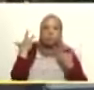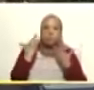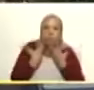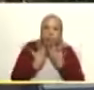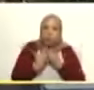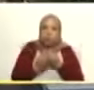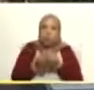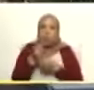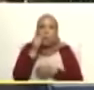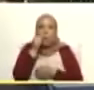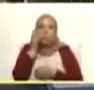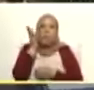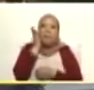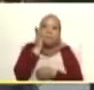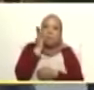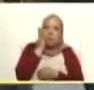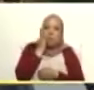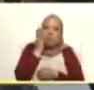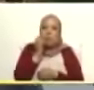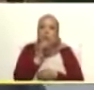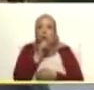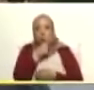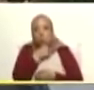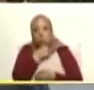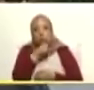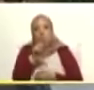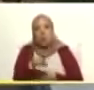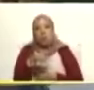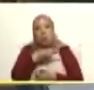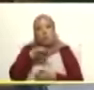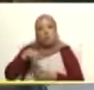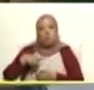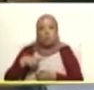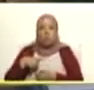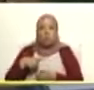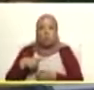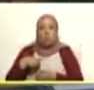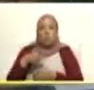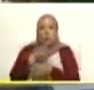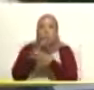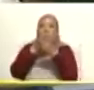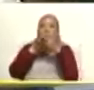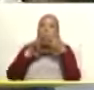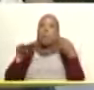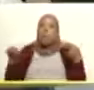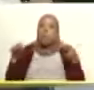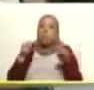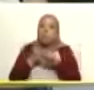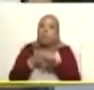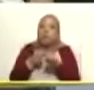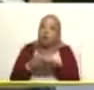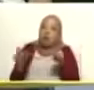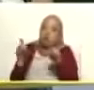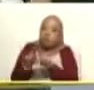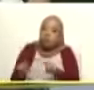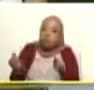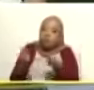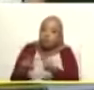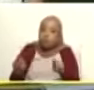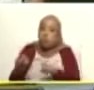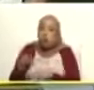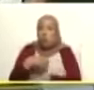sus padres, madres, a sus abuelos, también nosotros estamos dando el compromiso por ellos, que como todavía no tienen la mayoría de